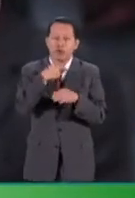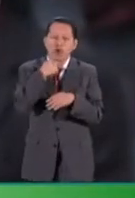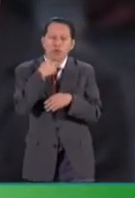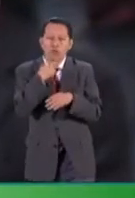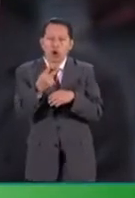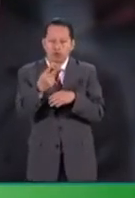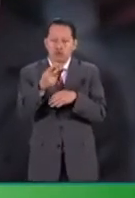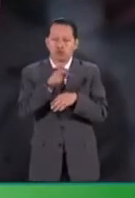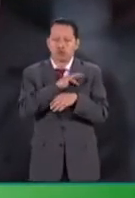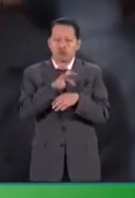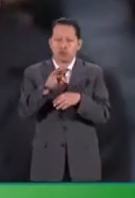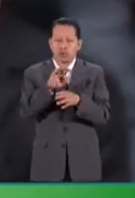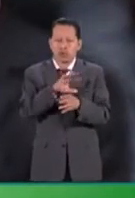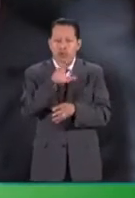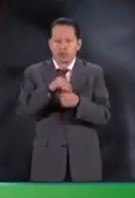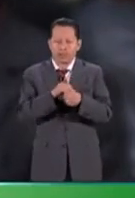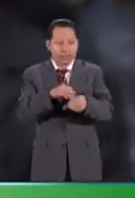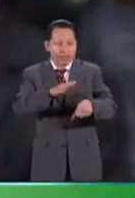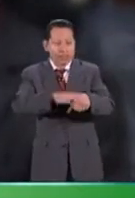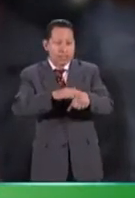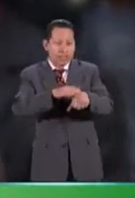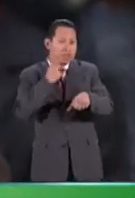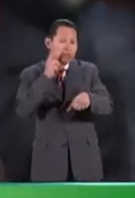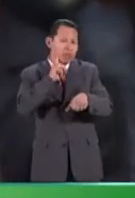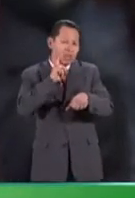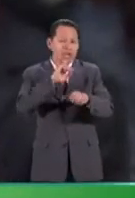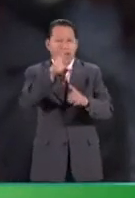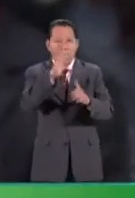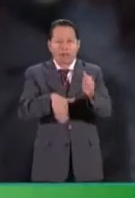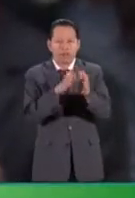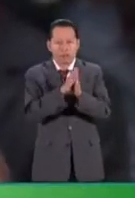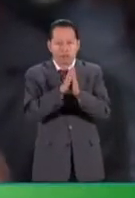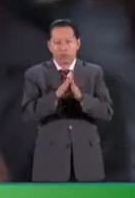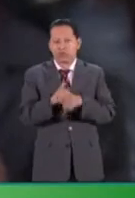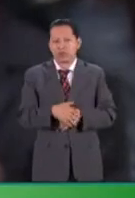voz de ellos en diputada, la máxima concluya, por favor. Tribuna de